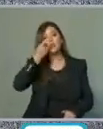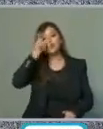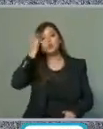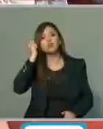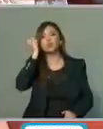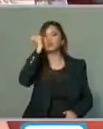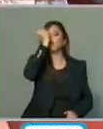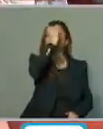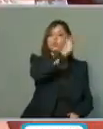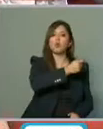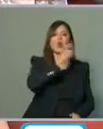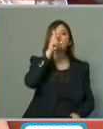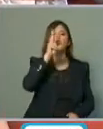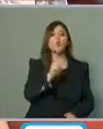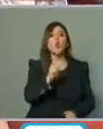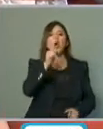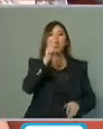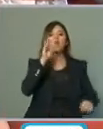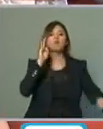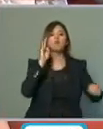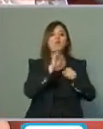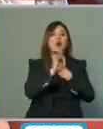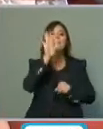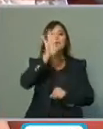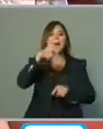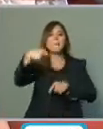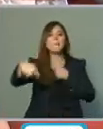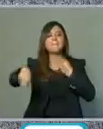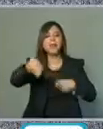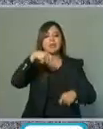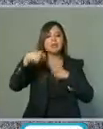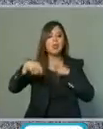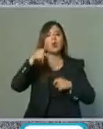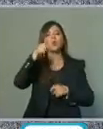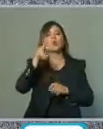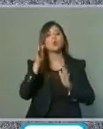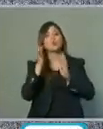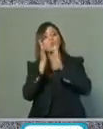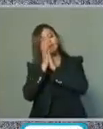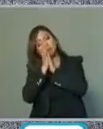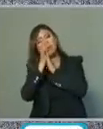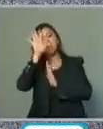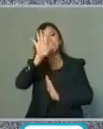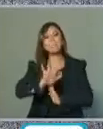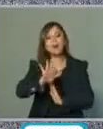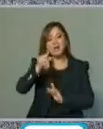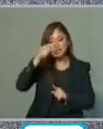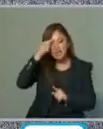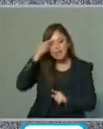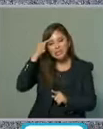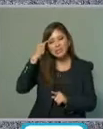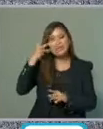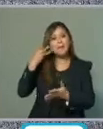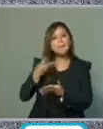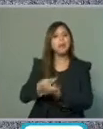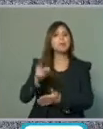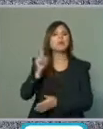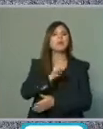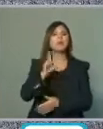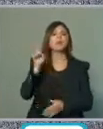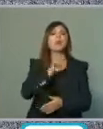manchar. Se hace como una película plástico. Entonces no va a manchar la sábana, se lo dejan toda la noche y al día siguiente se lo